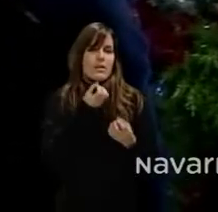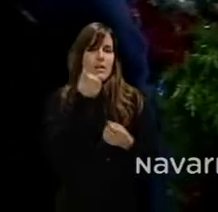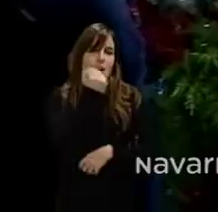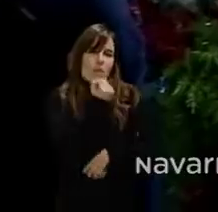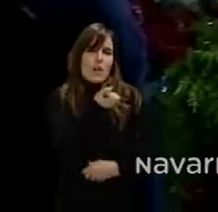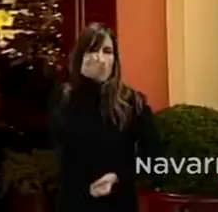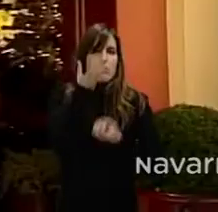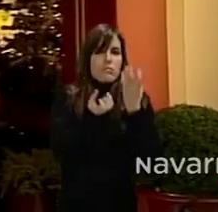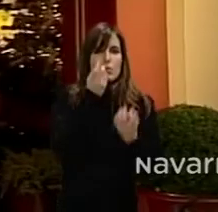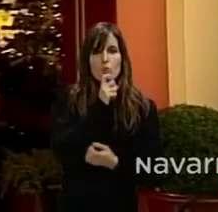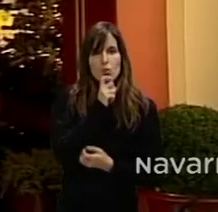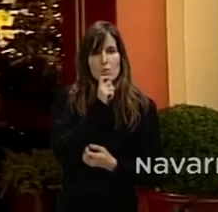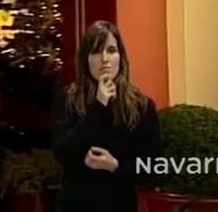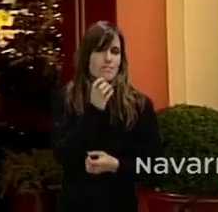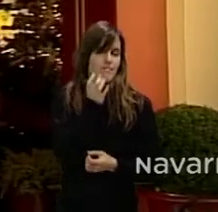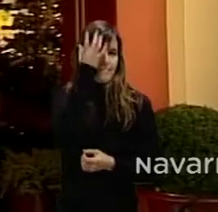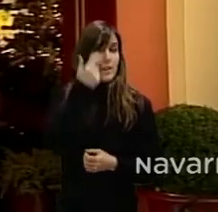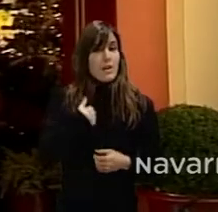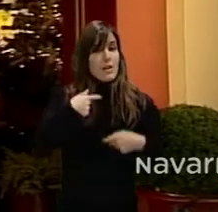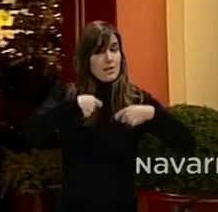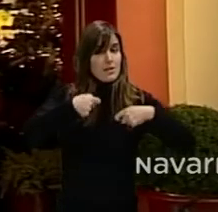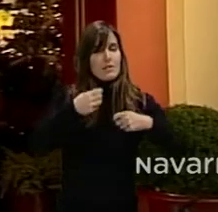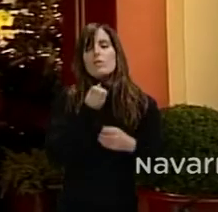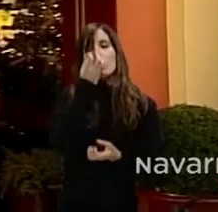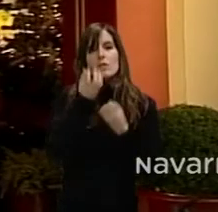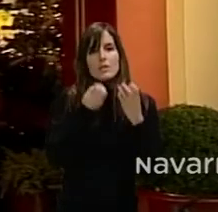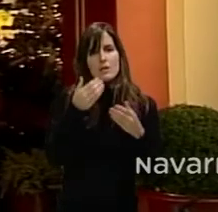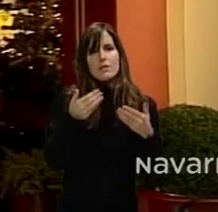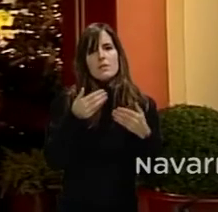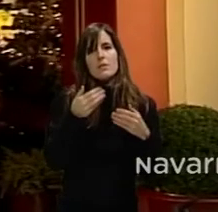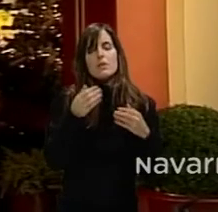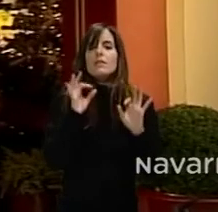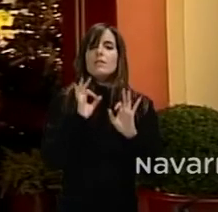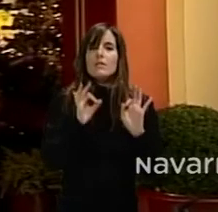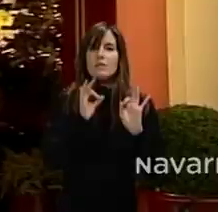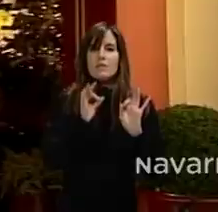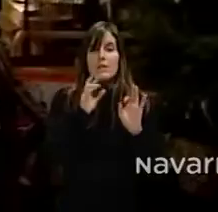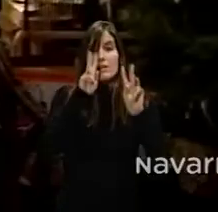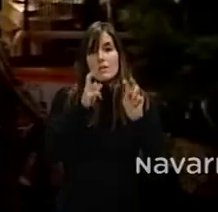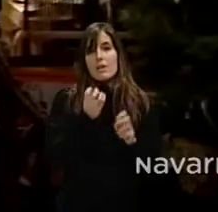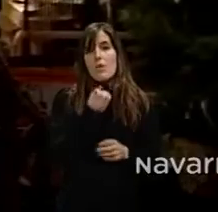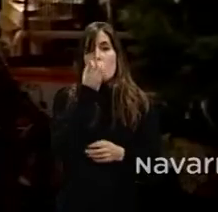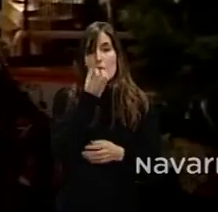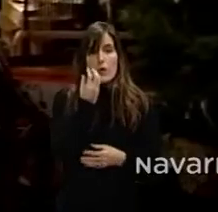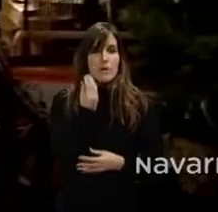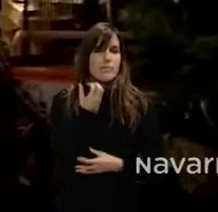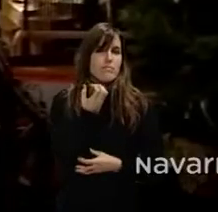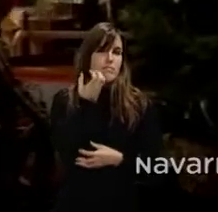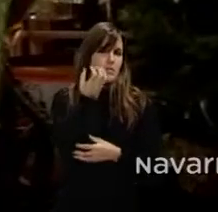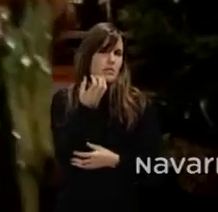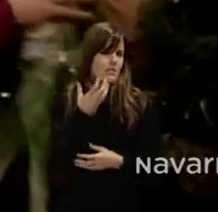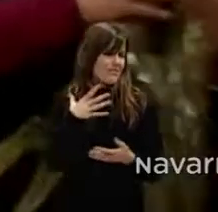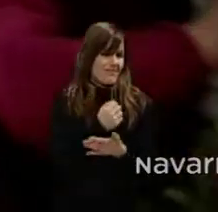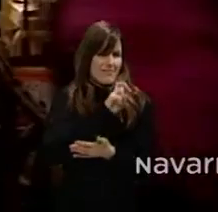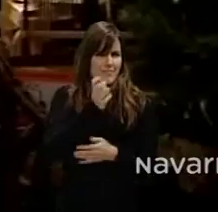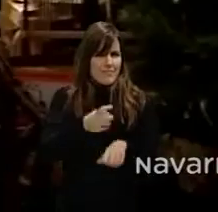todos vosotros la floristería El Árbol es una tienda que está especializada en todo tipo en de artículos